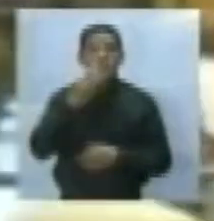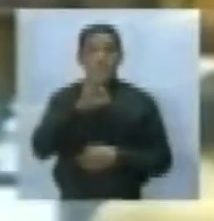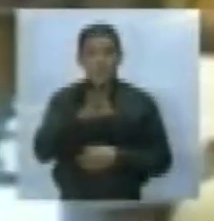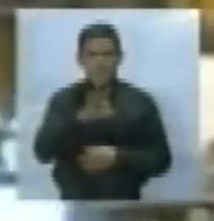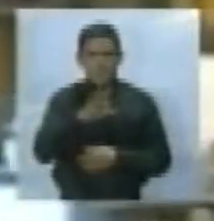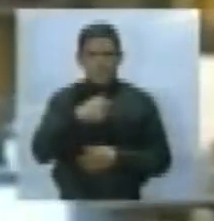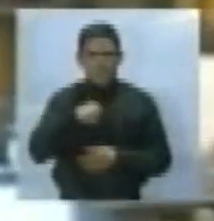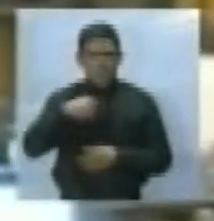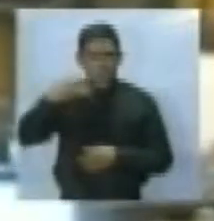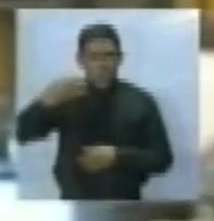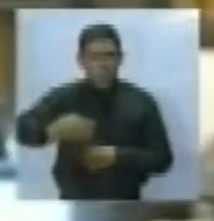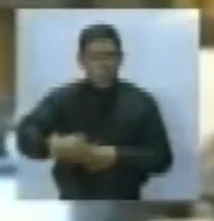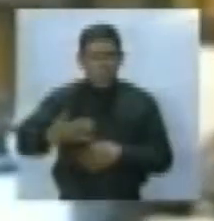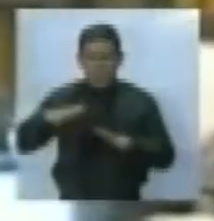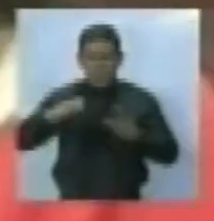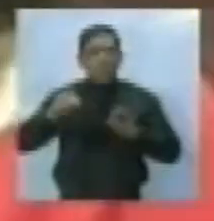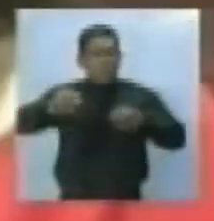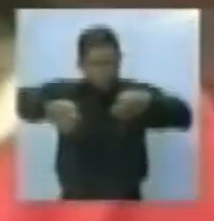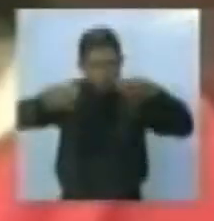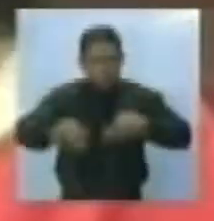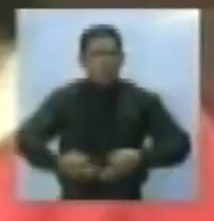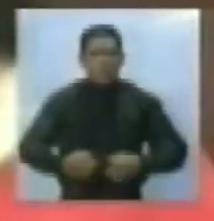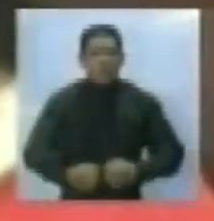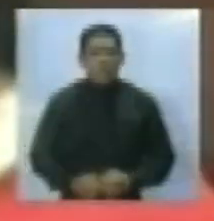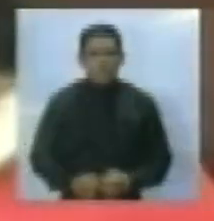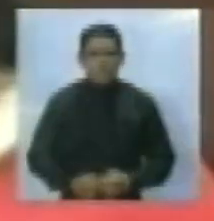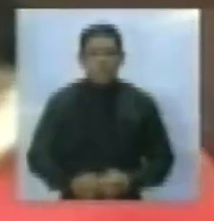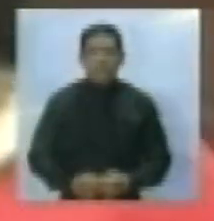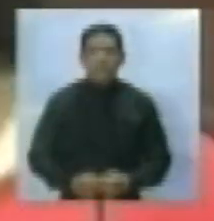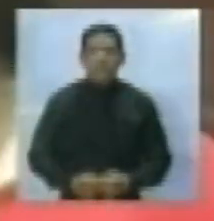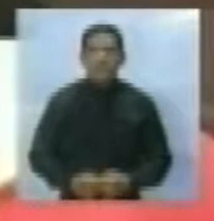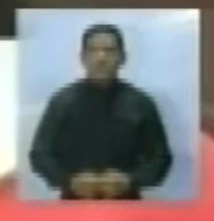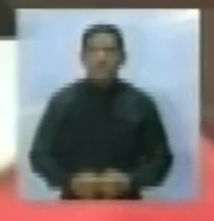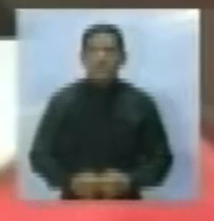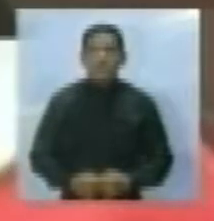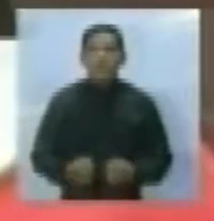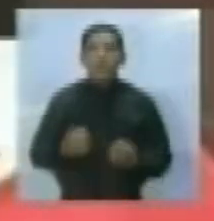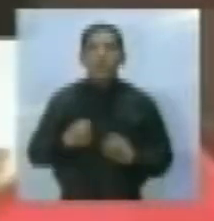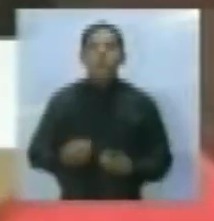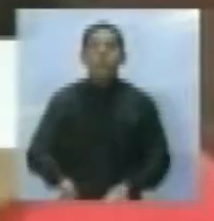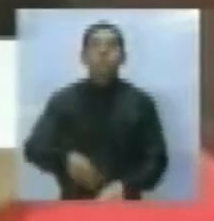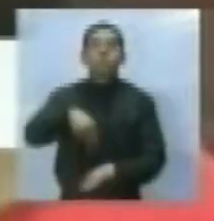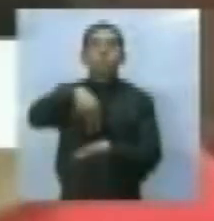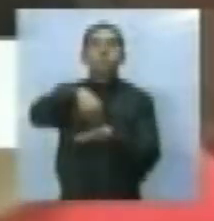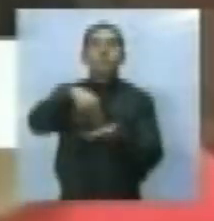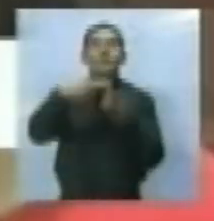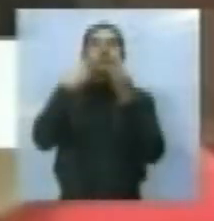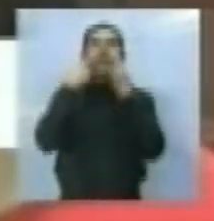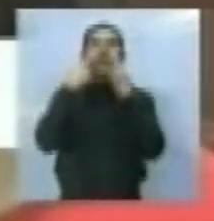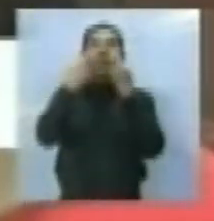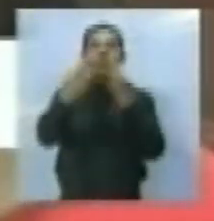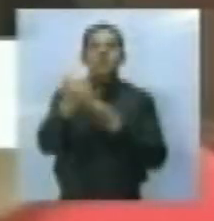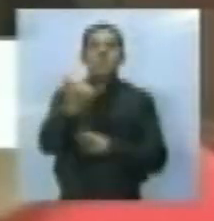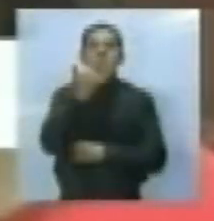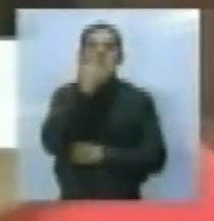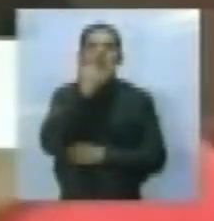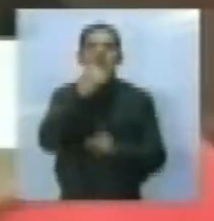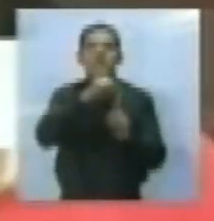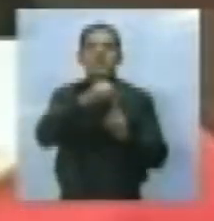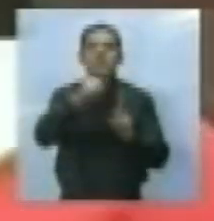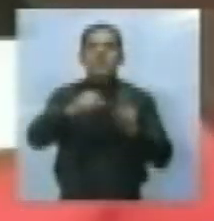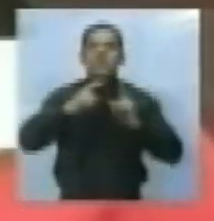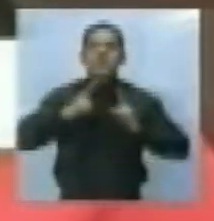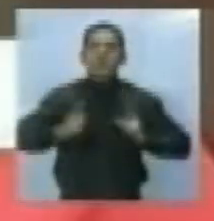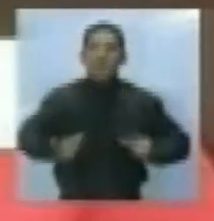haber incumplido con sus funciones. Una vez más, estoy aquí ante ustedes reconociendo las falencias del sistema de salud, que son